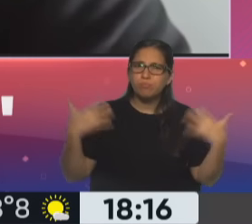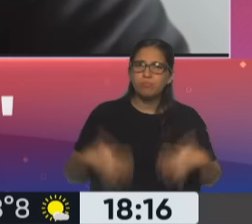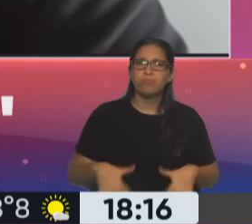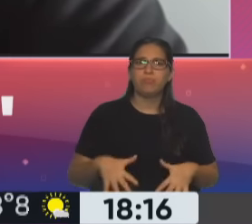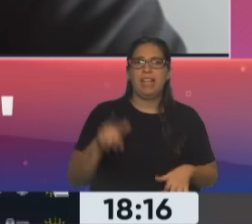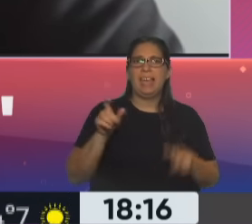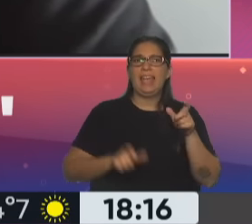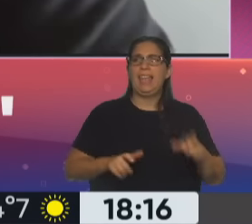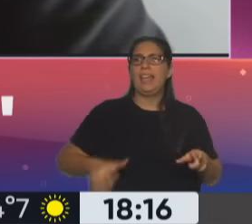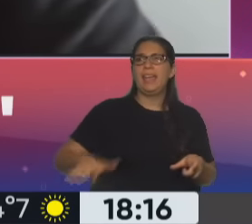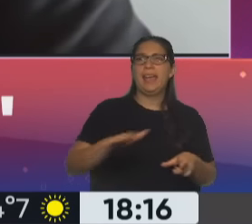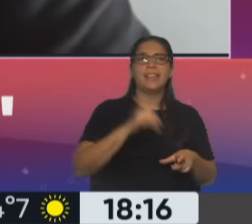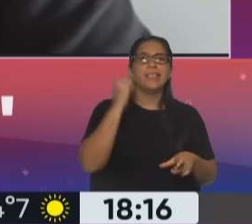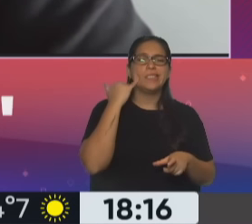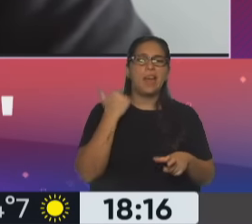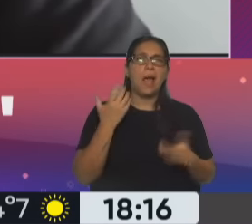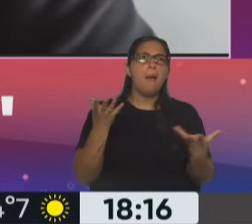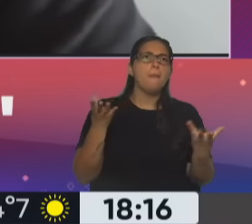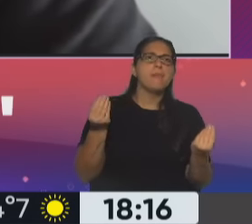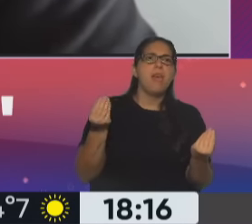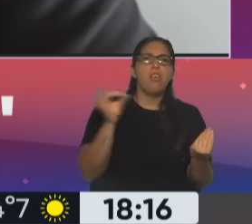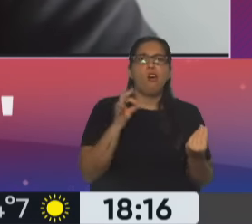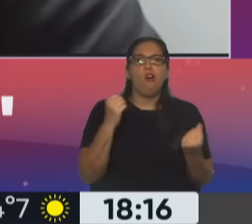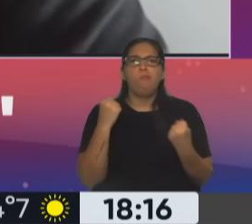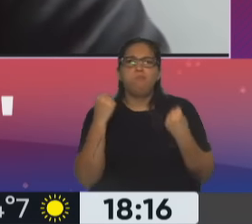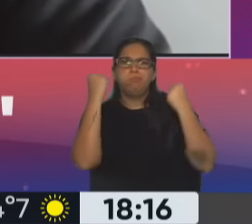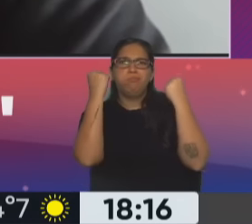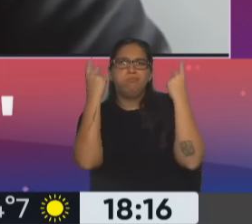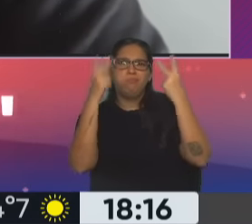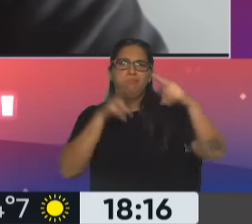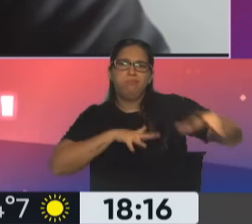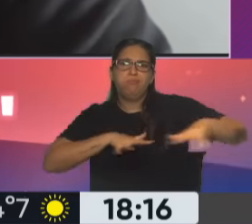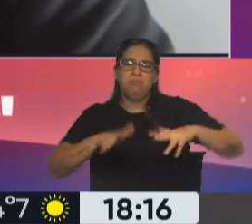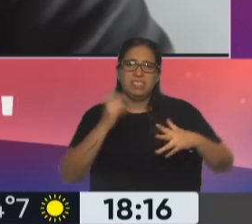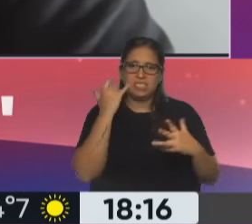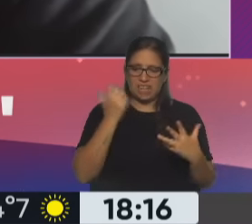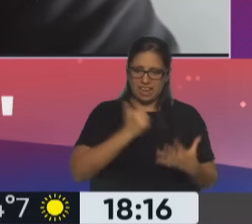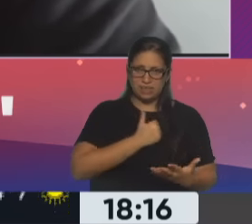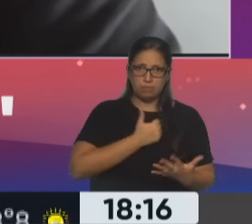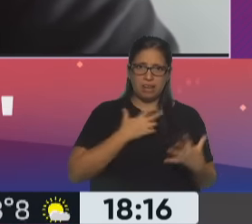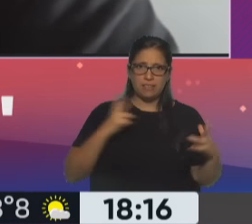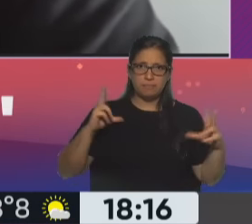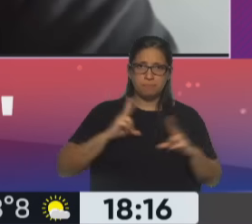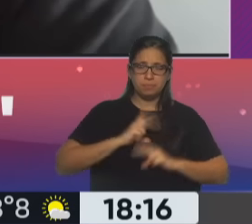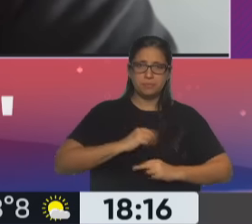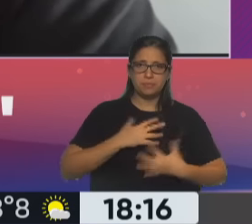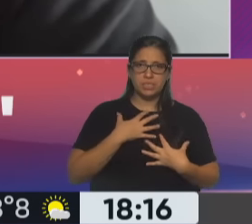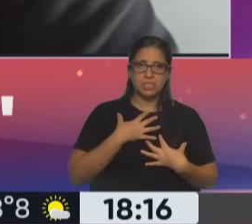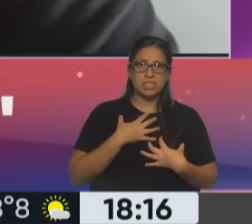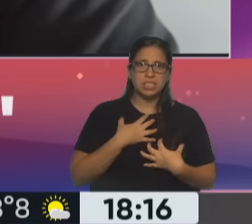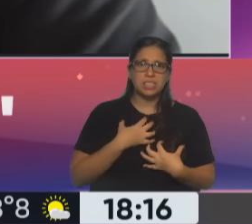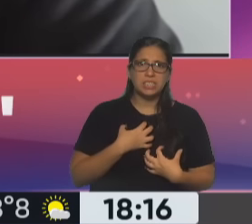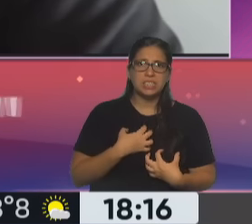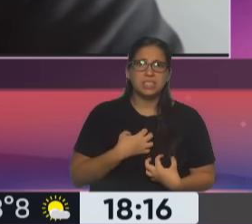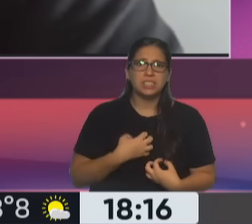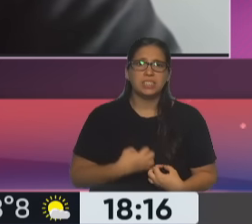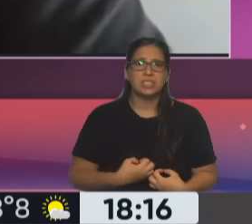que pasar a la acción o el miedo que puede tener al régimen, ya es una cuestión de desesperanza, ¿no? de lo que pueda llegar a pasar con